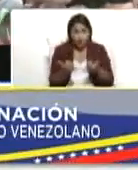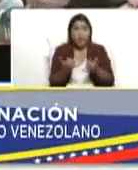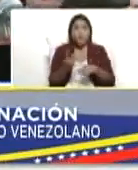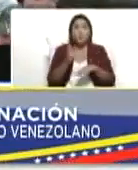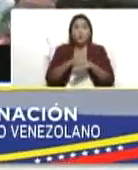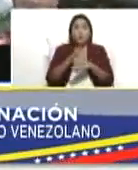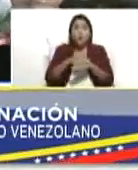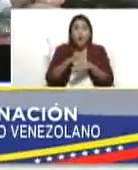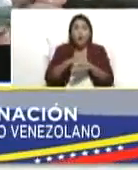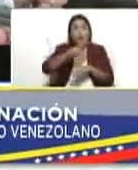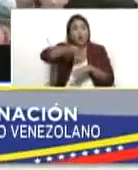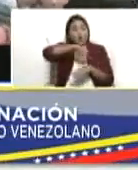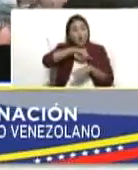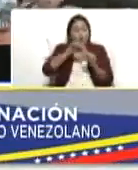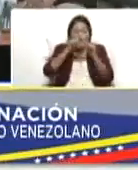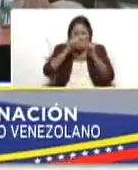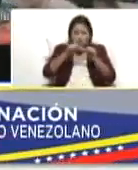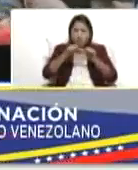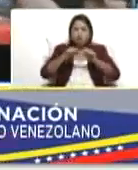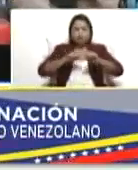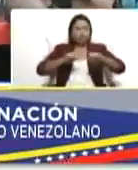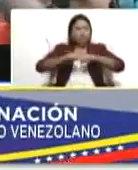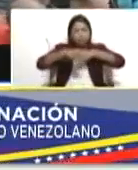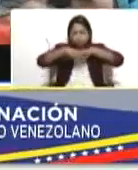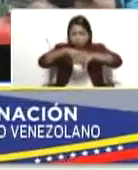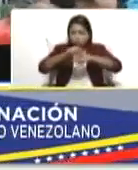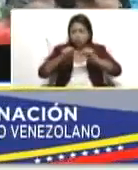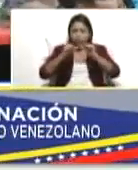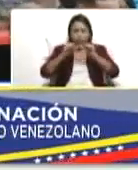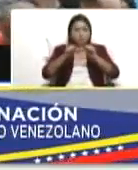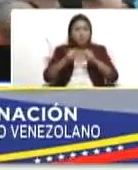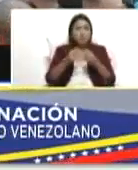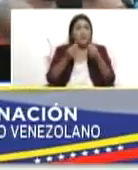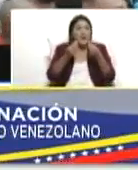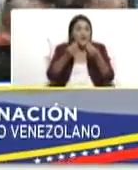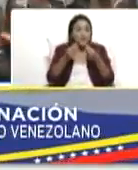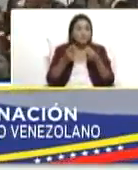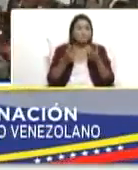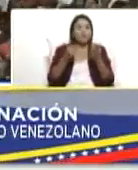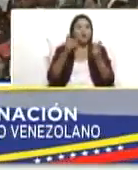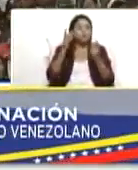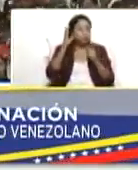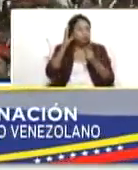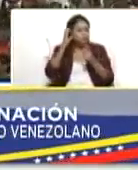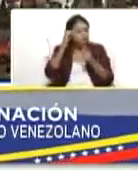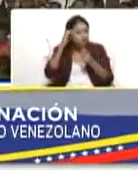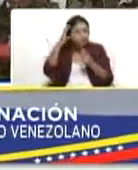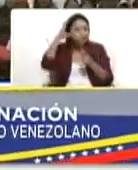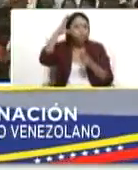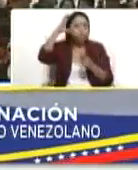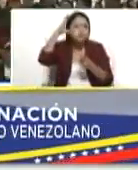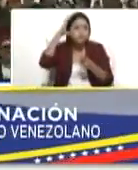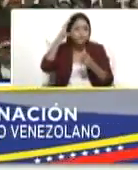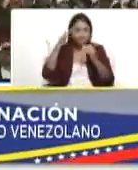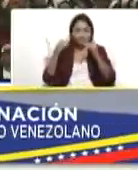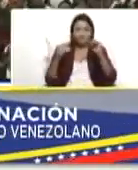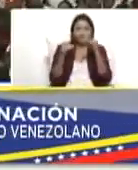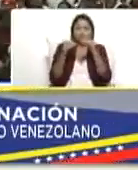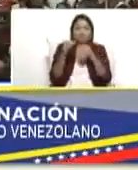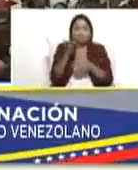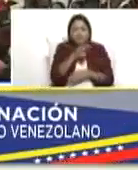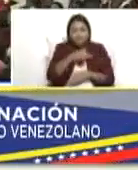en permanente movilización de conciencia de fuerza de valores de ética de